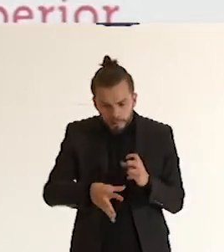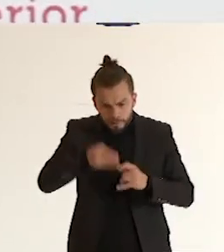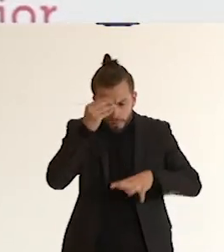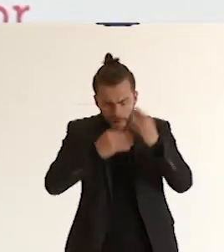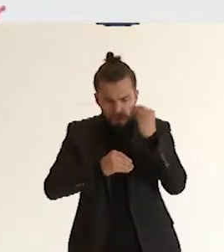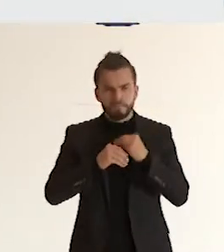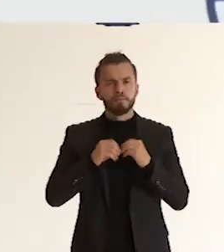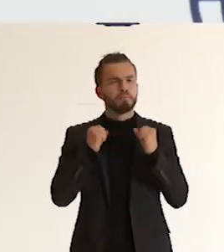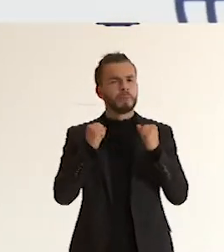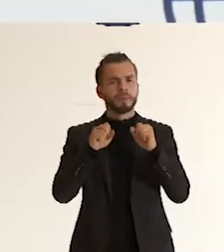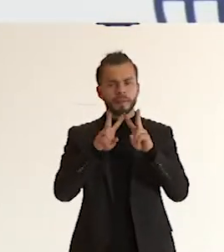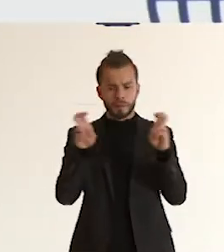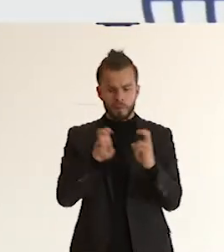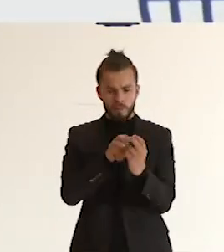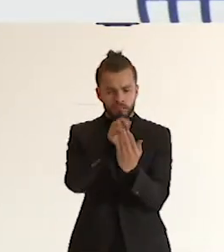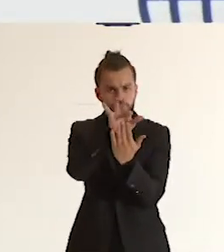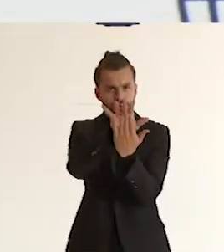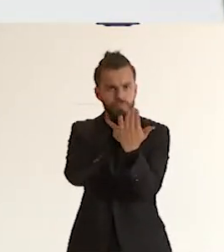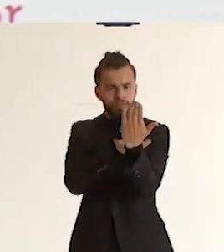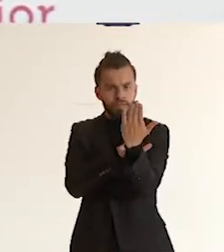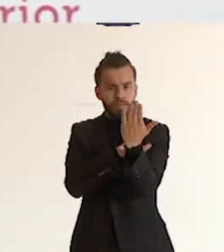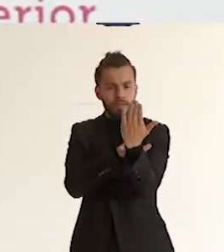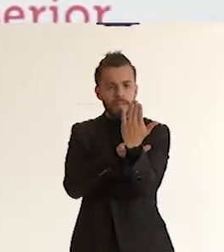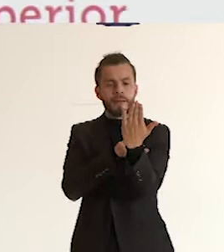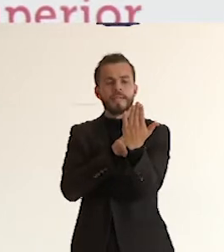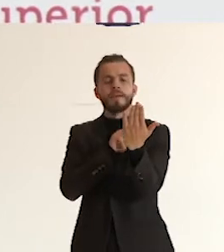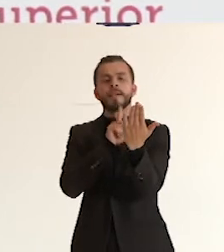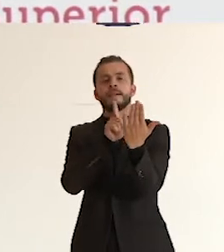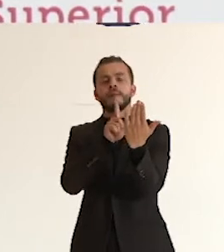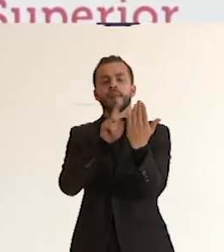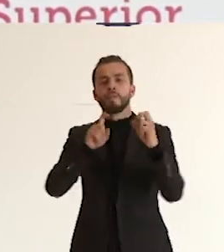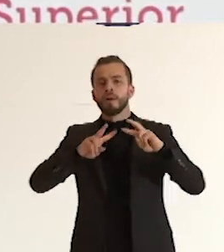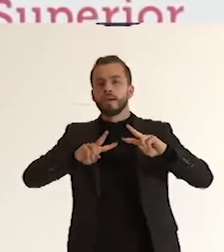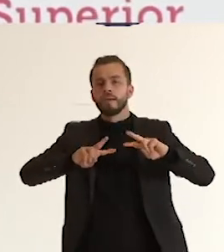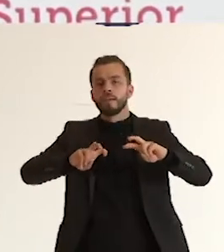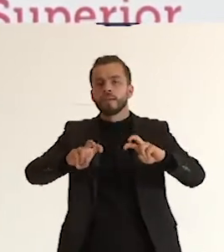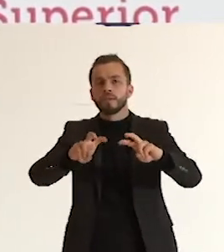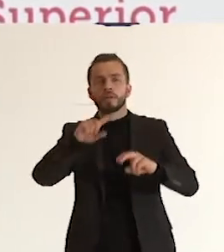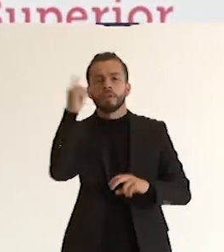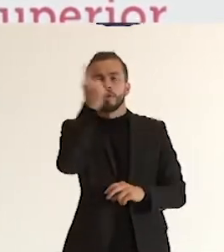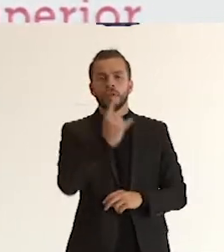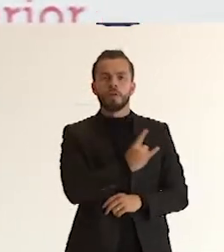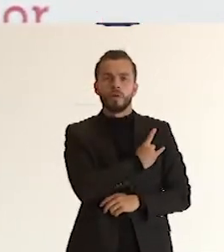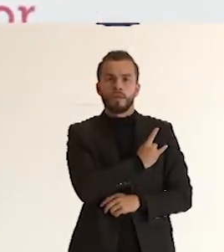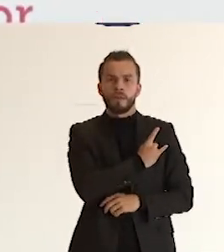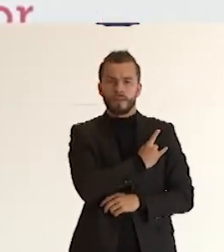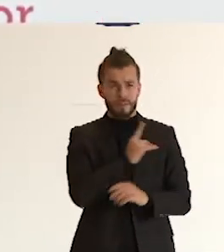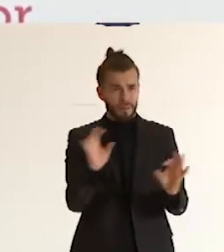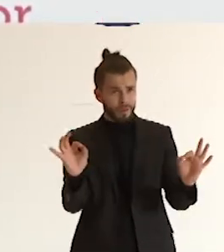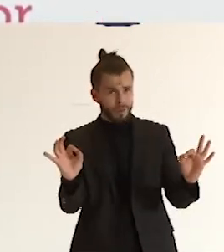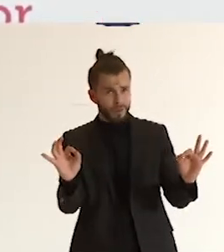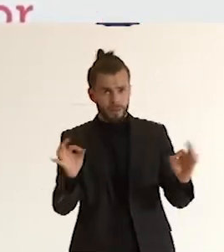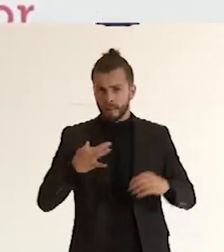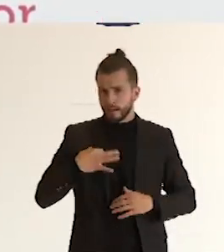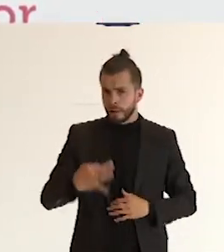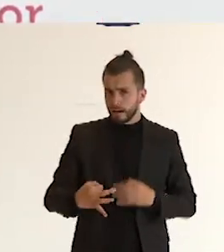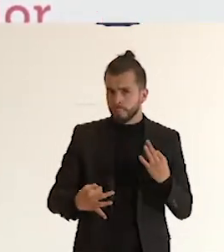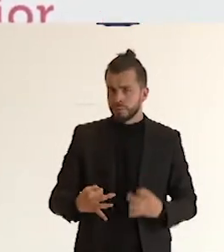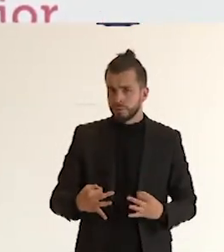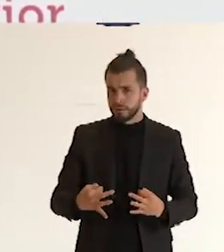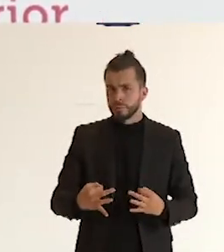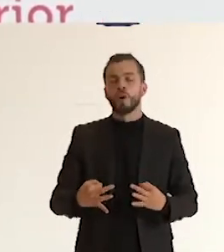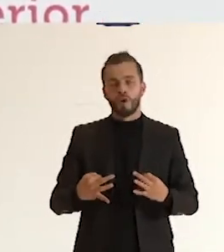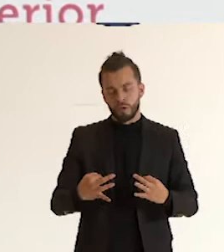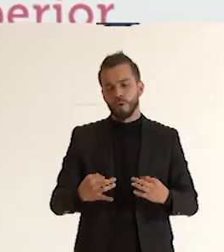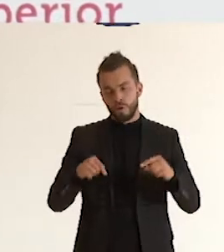específico que estamos haciendo para investigar digamos la calidad de la educación ética que ofrecen las universidades y eso es lo que les